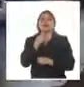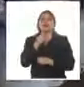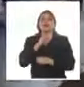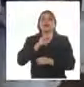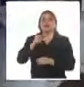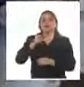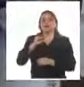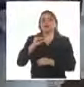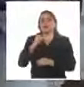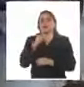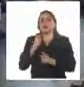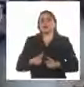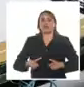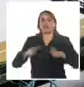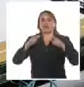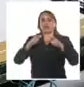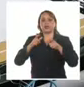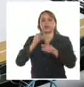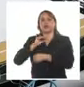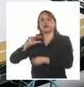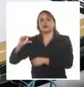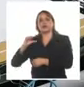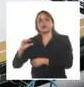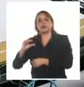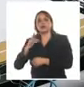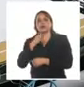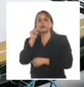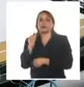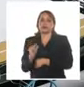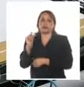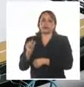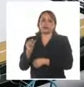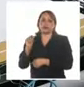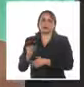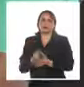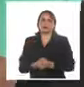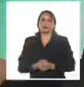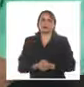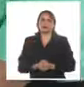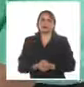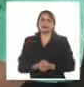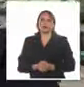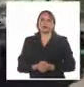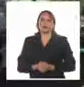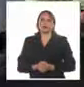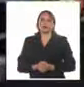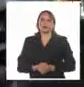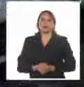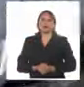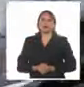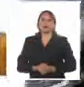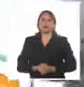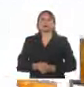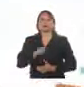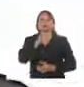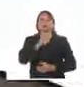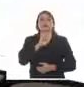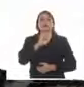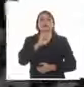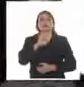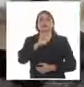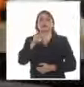de productos al subsidio de las personas. En la nación, unos 800